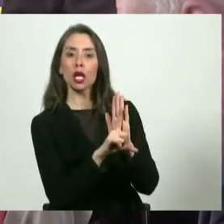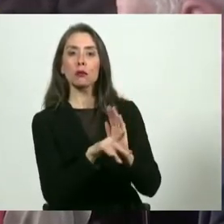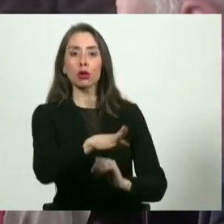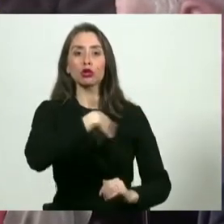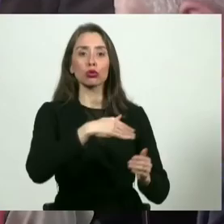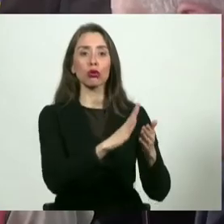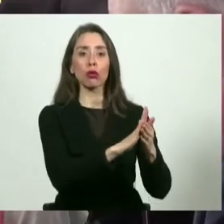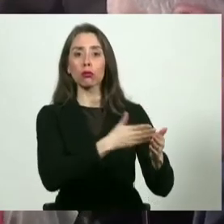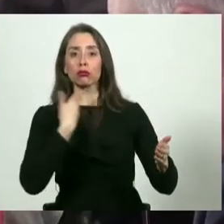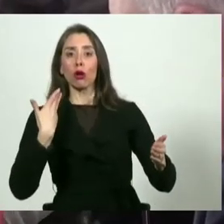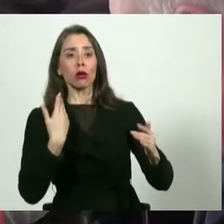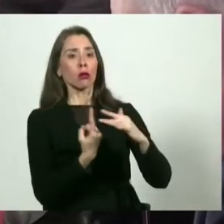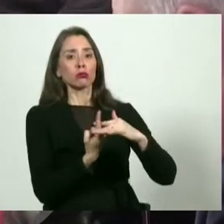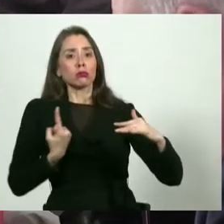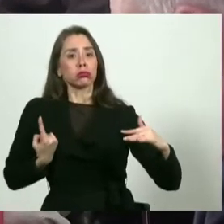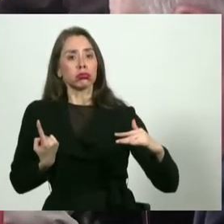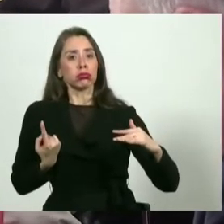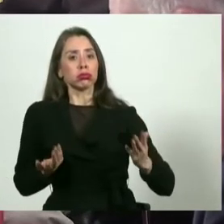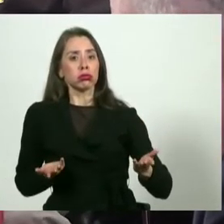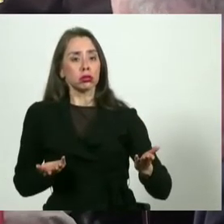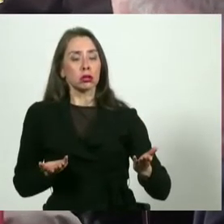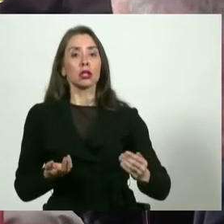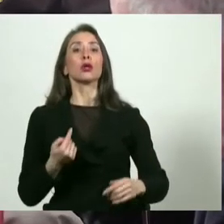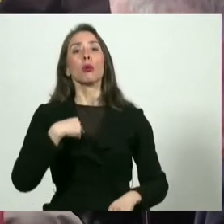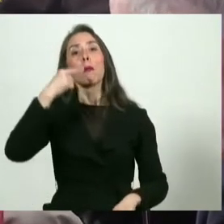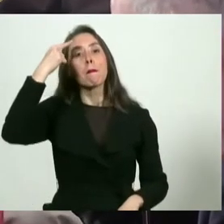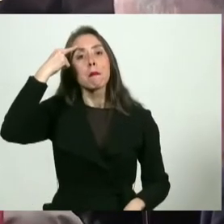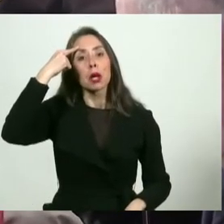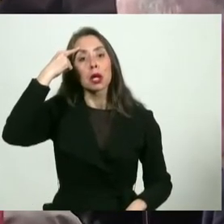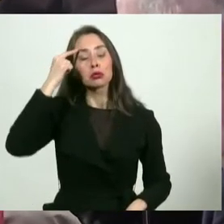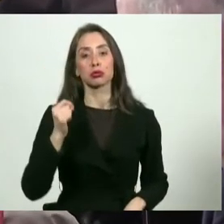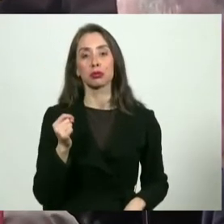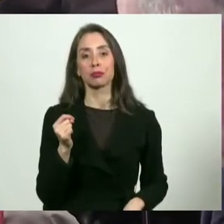excluidos. Si yo pienso